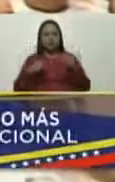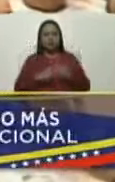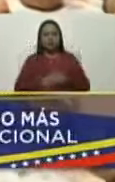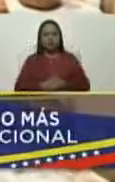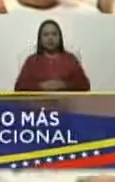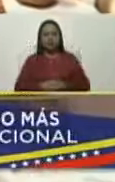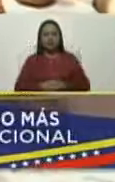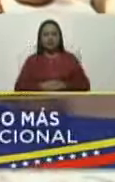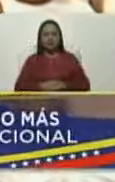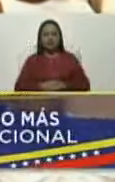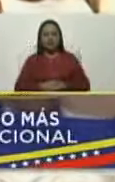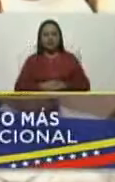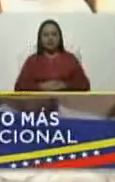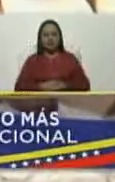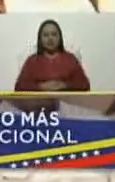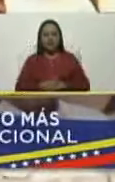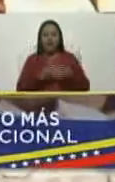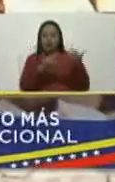Y ahora